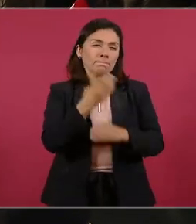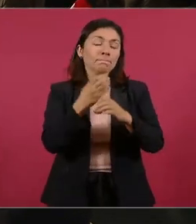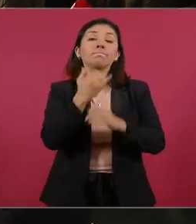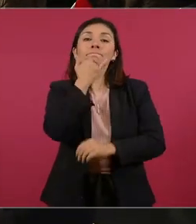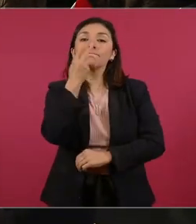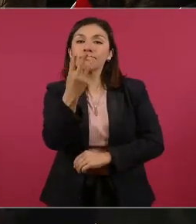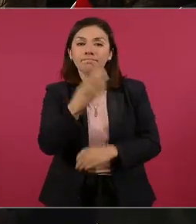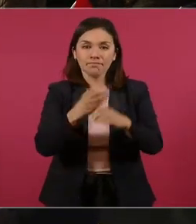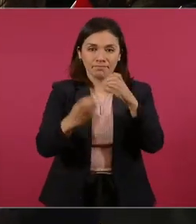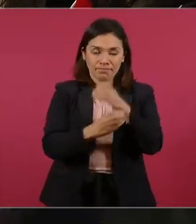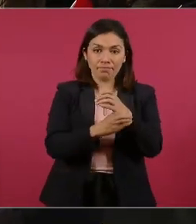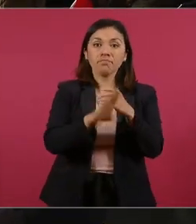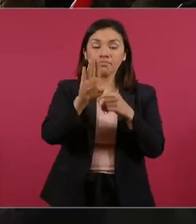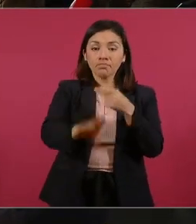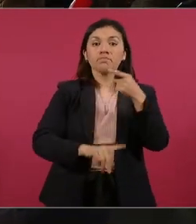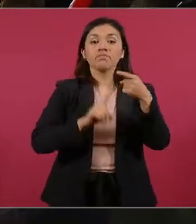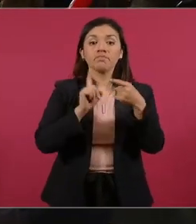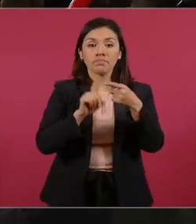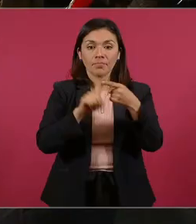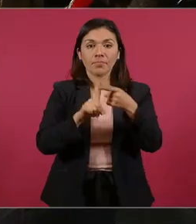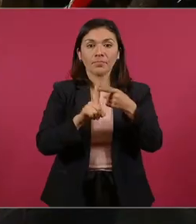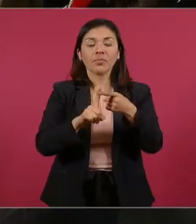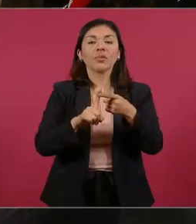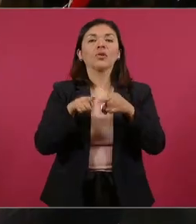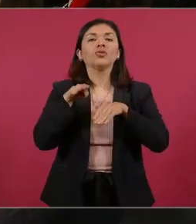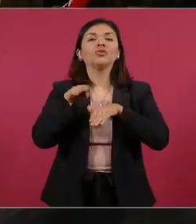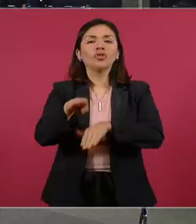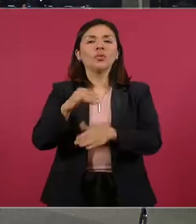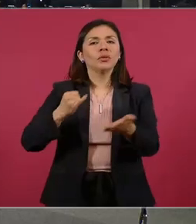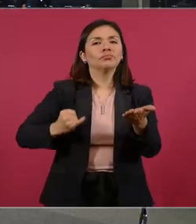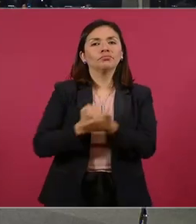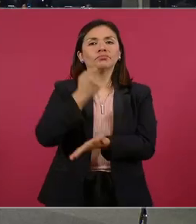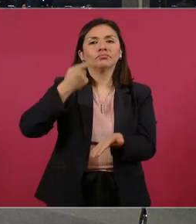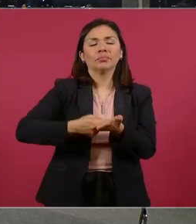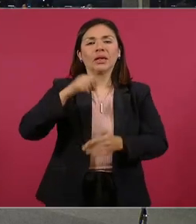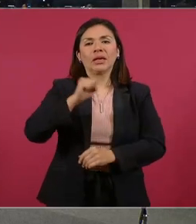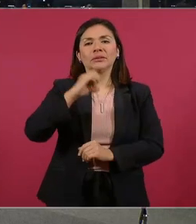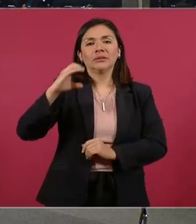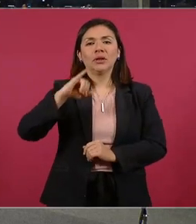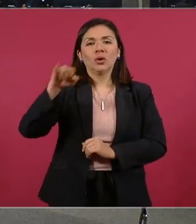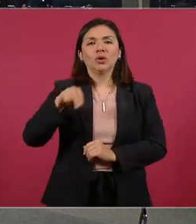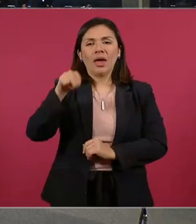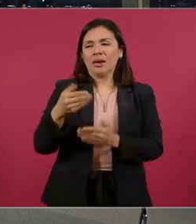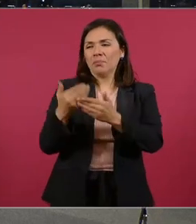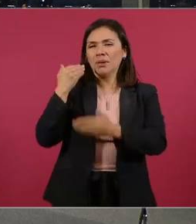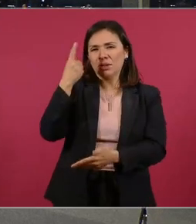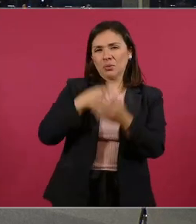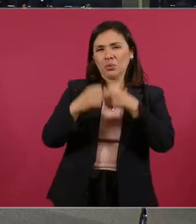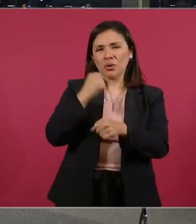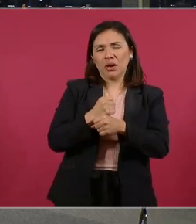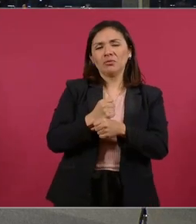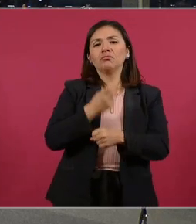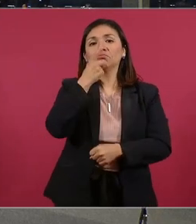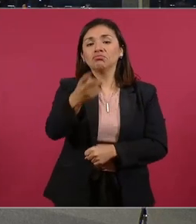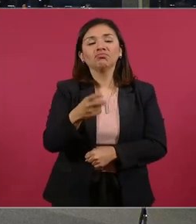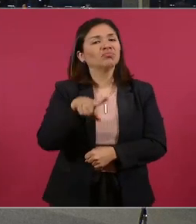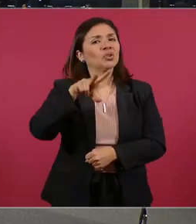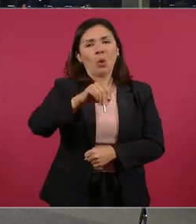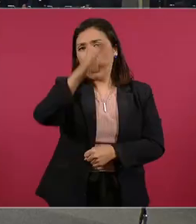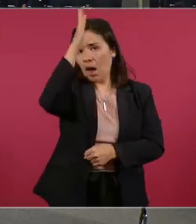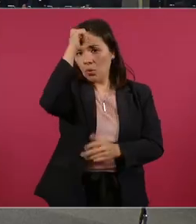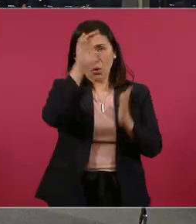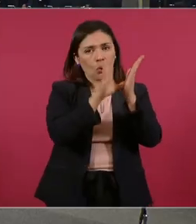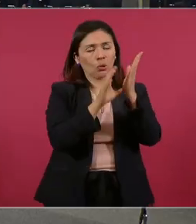Tres temas. En primera instancia, y acerca de la deliberación de la Suprema Corte de Justicia de la Nación el año pasado de declarar